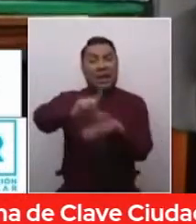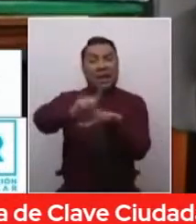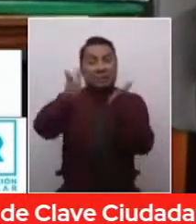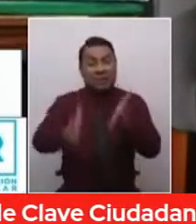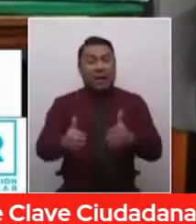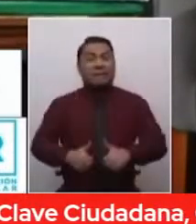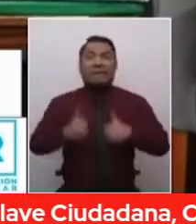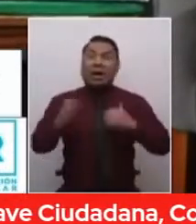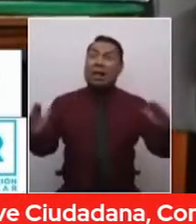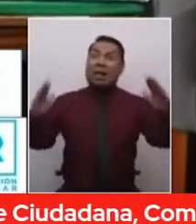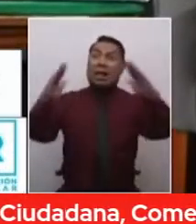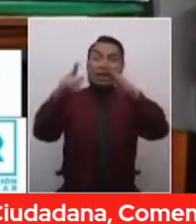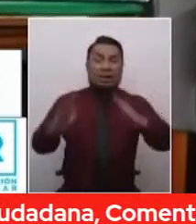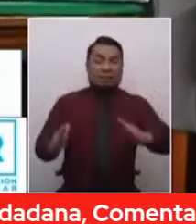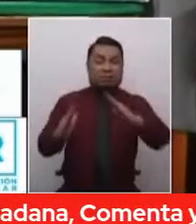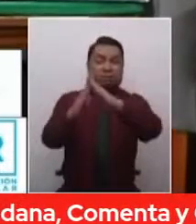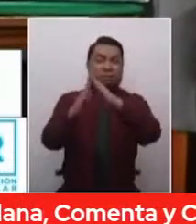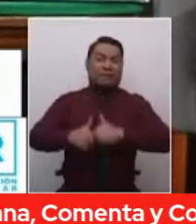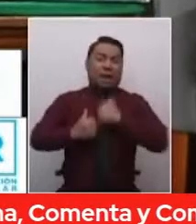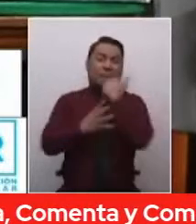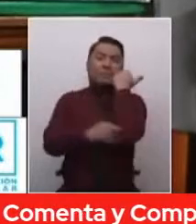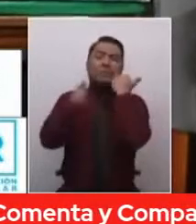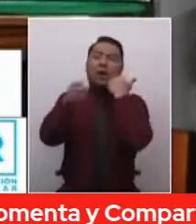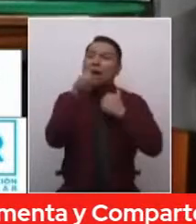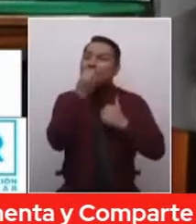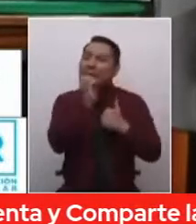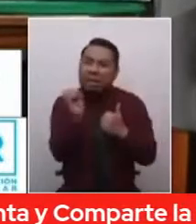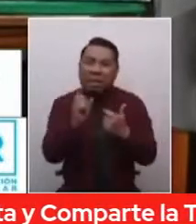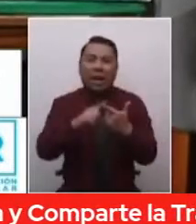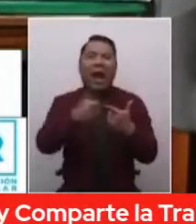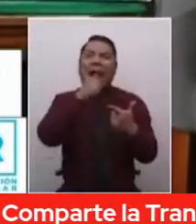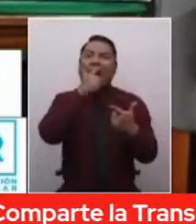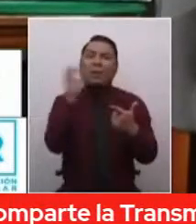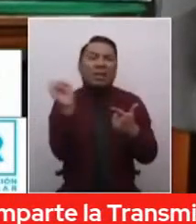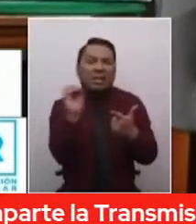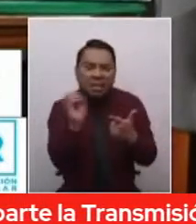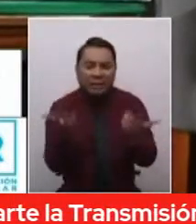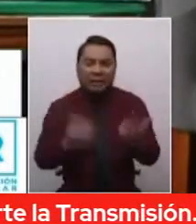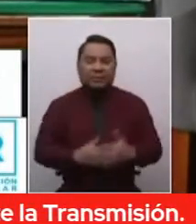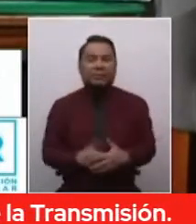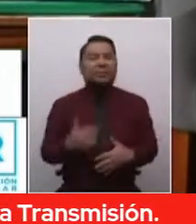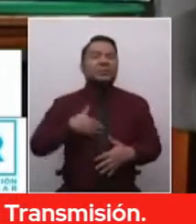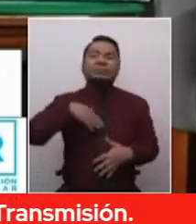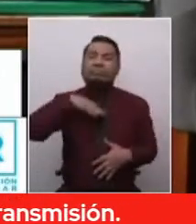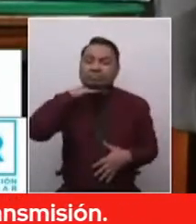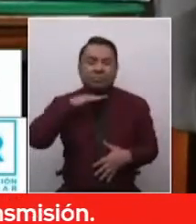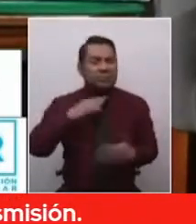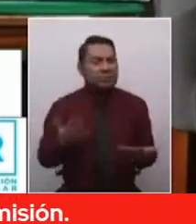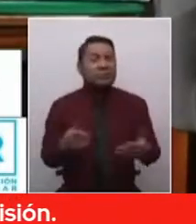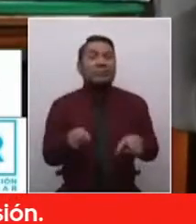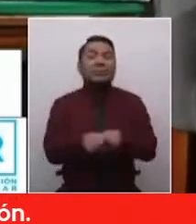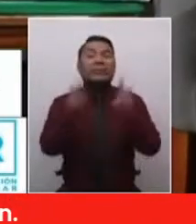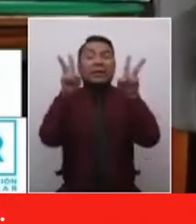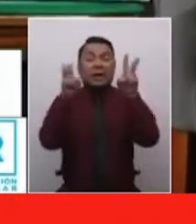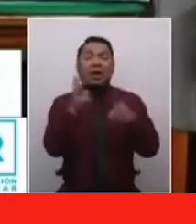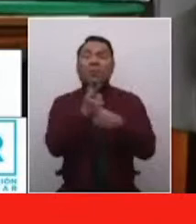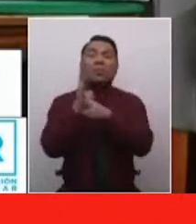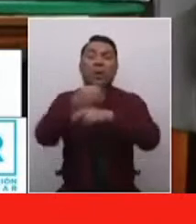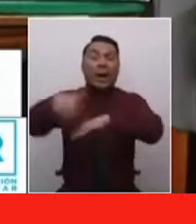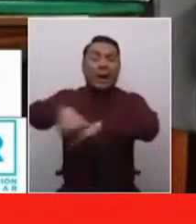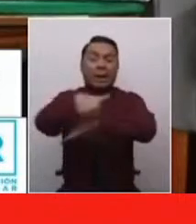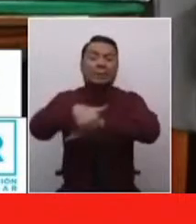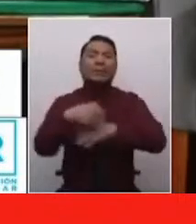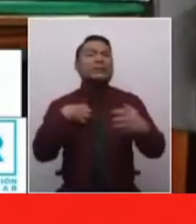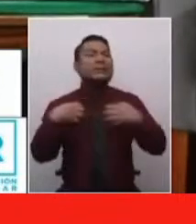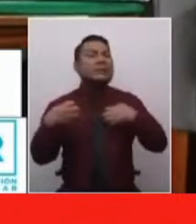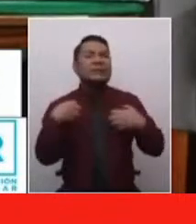limeños sin alimento, sin agua, ¿no? También está el tema de seguridad, que también me lo reclama